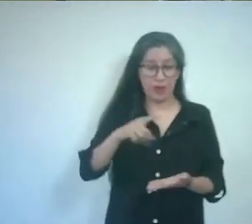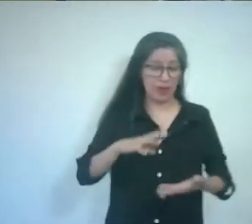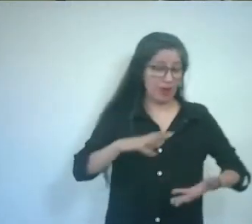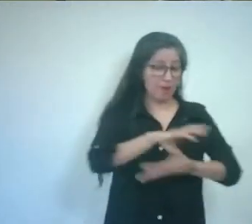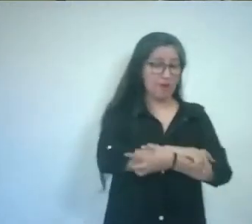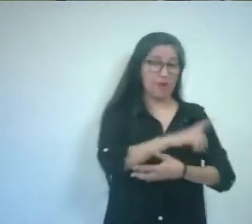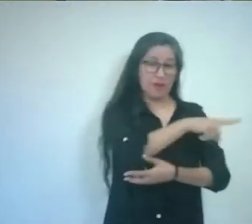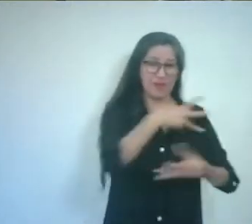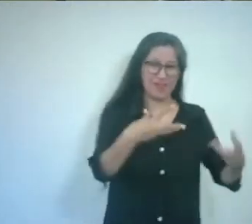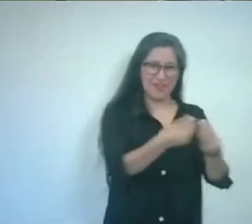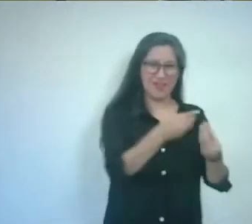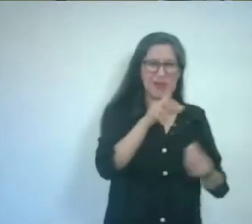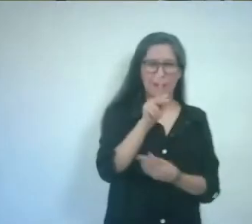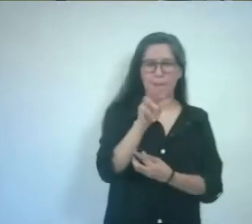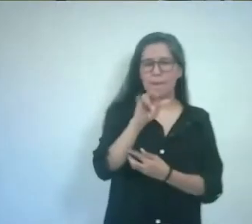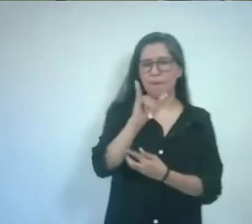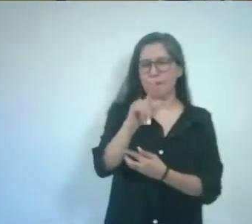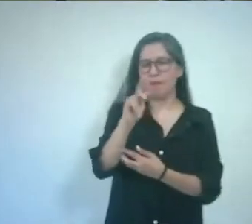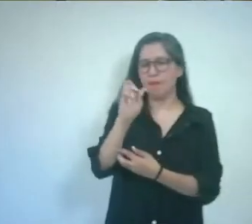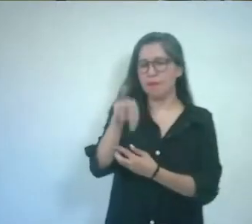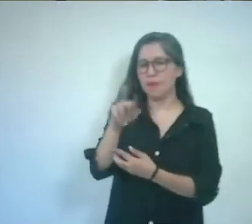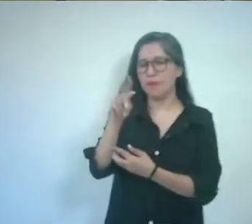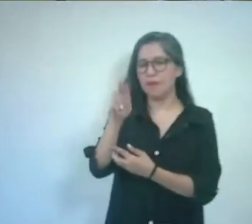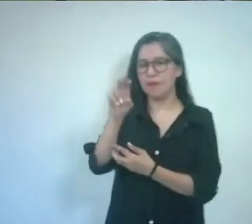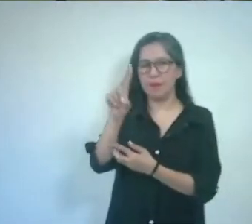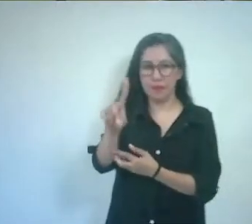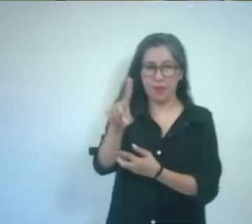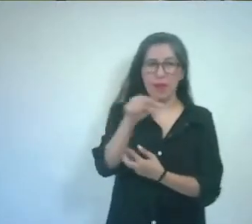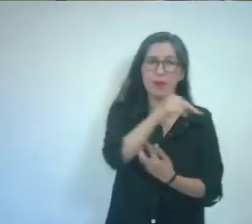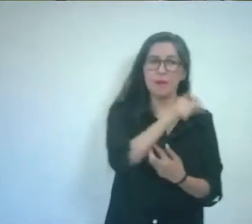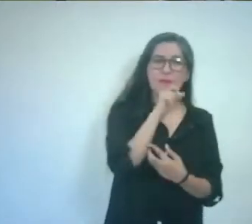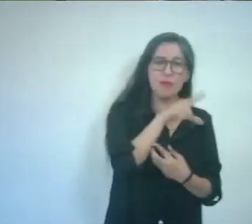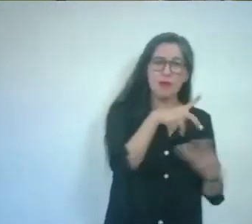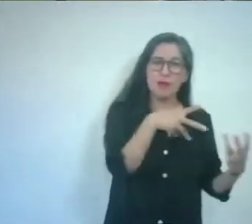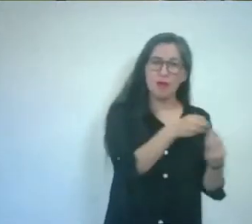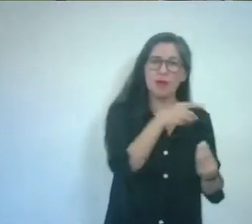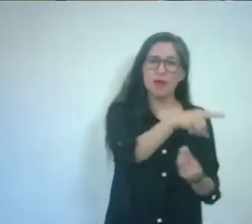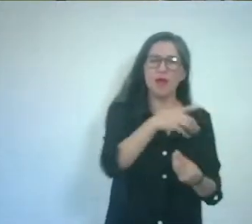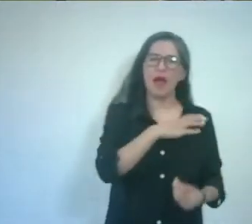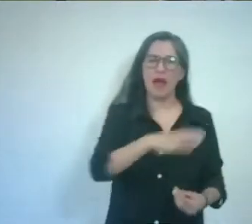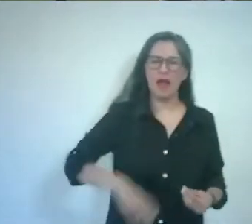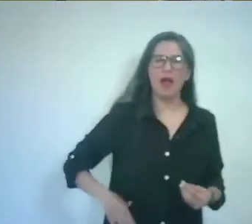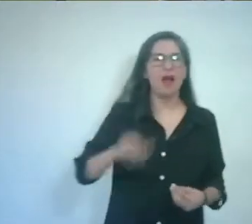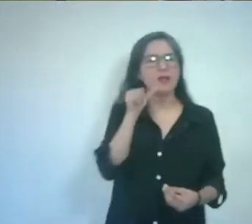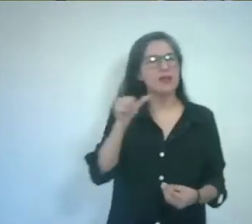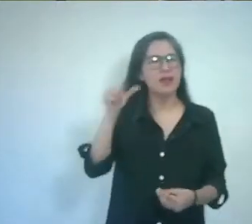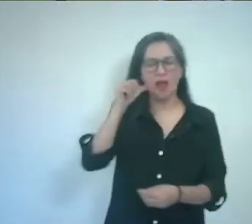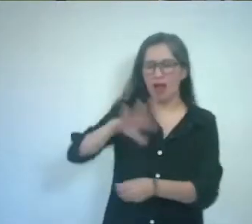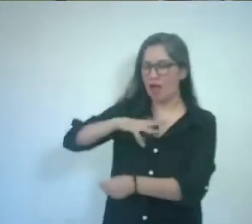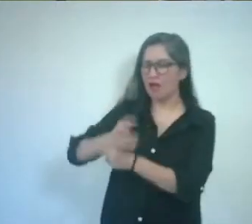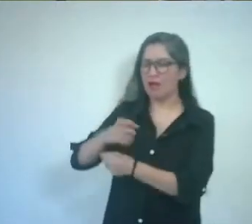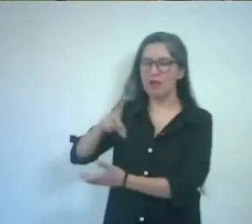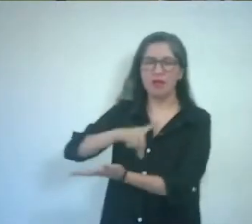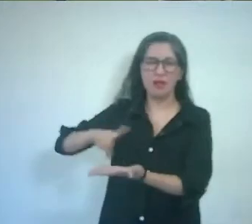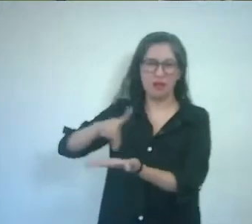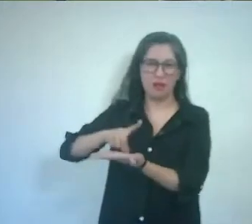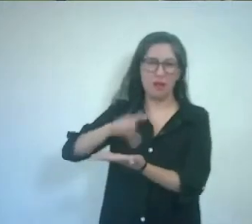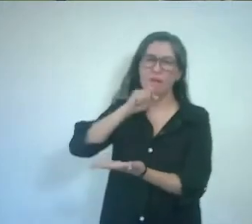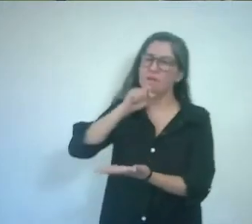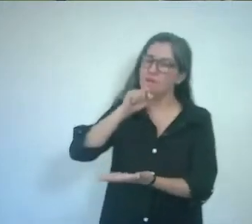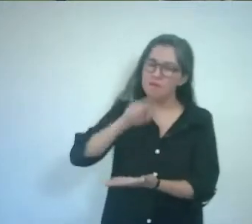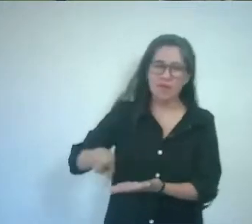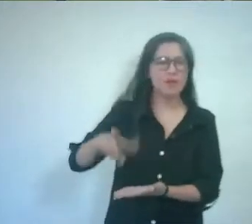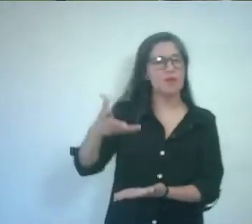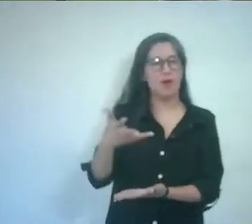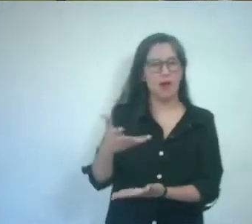por San Luis pasaron por alto que el día de ayer todavía su candidato al quinto distrito estaba ejerciendo las mismas